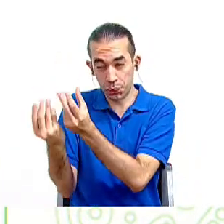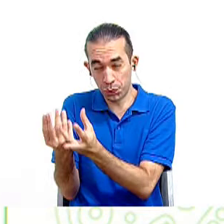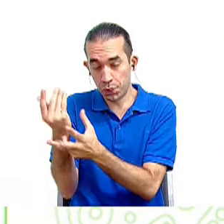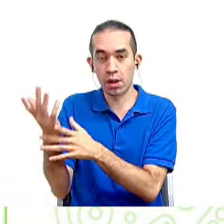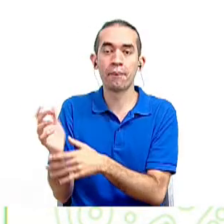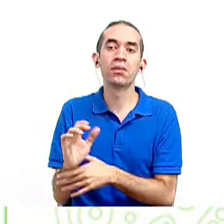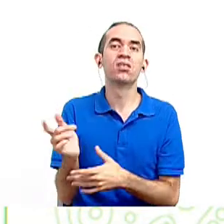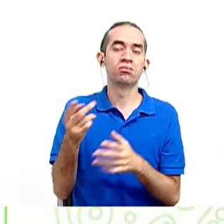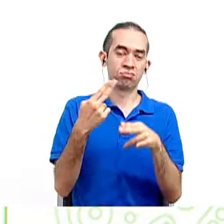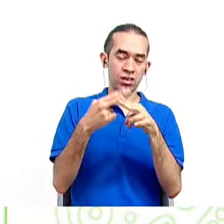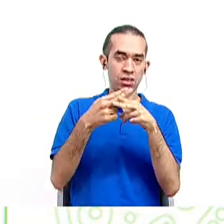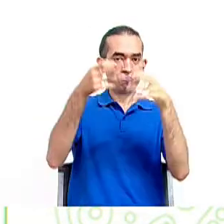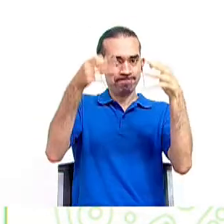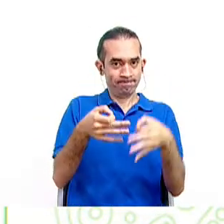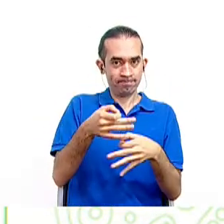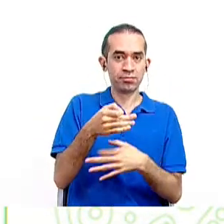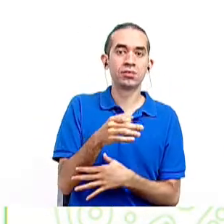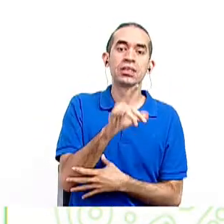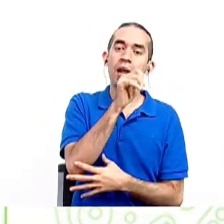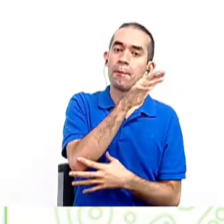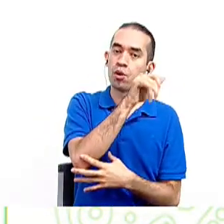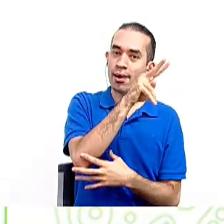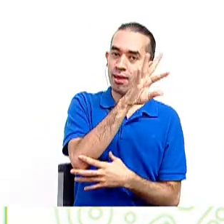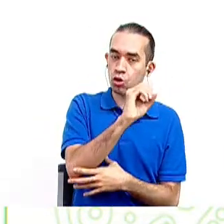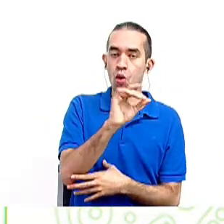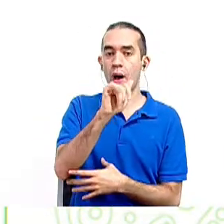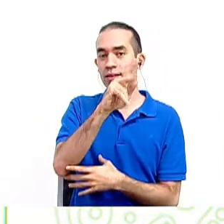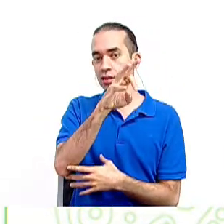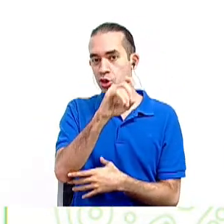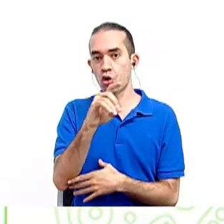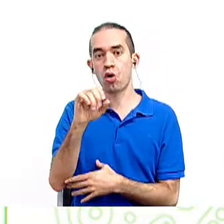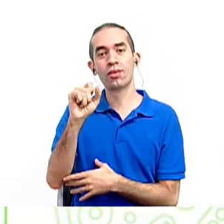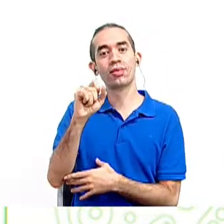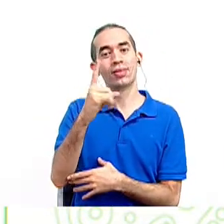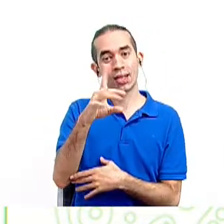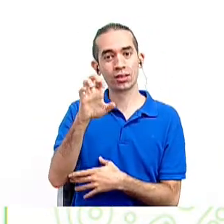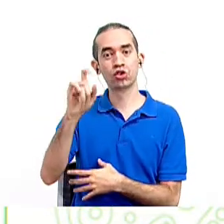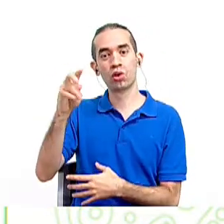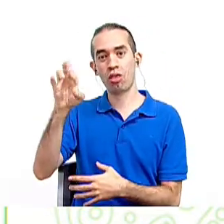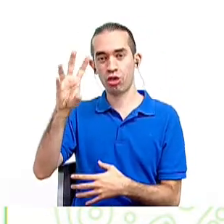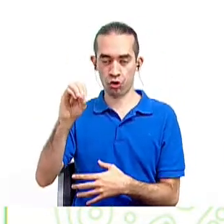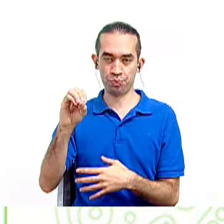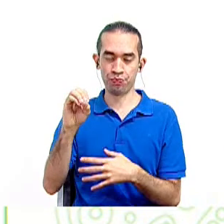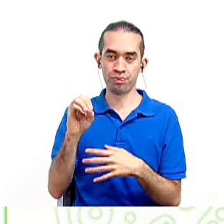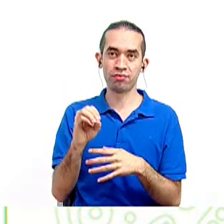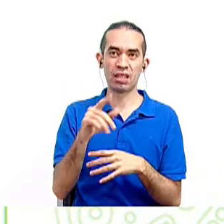carbonato ácido de sodio, que es el que usamos en la casa para cocinar y muchas otras cosas.